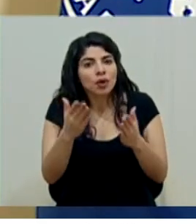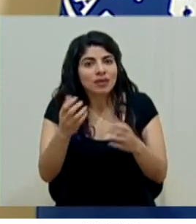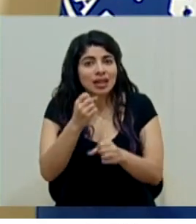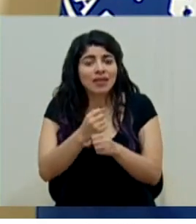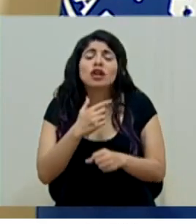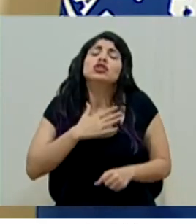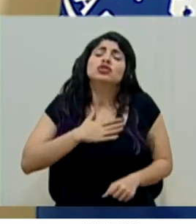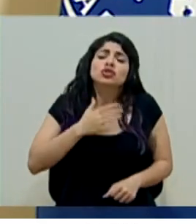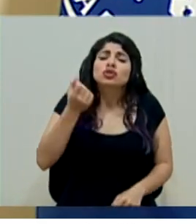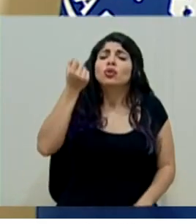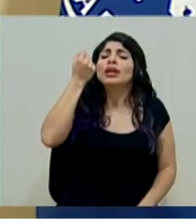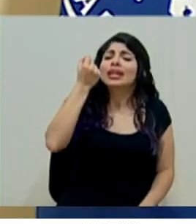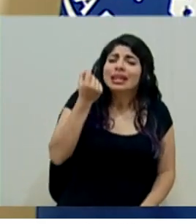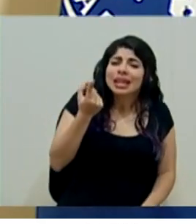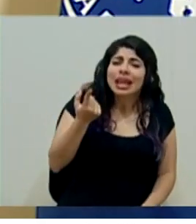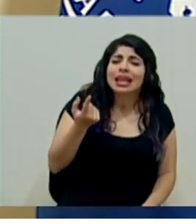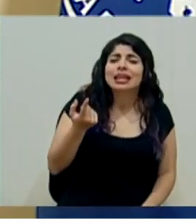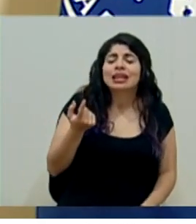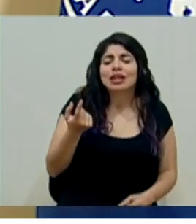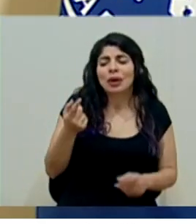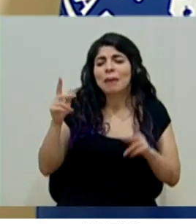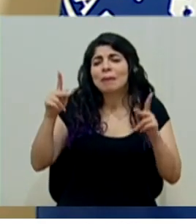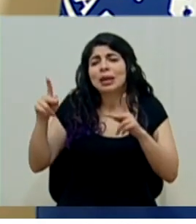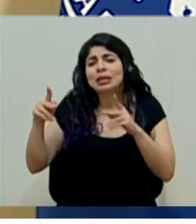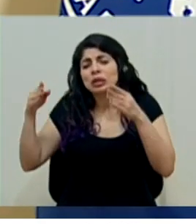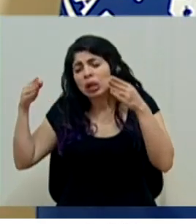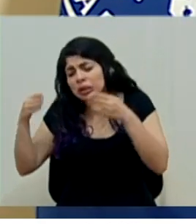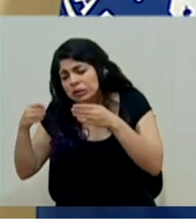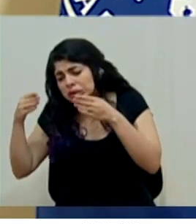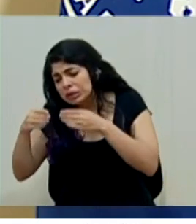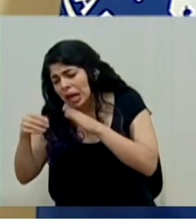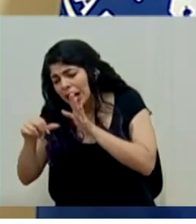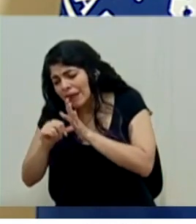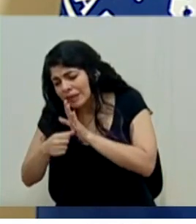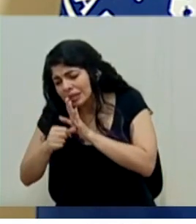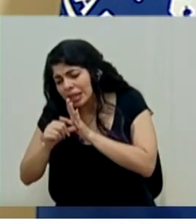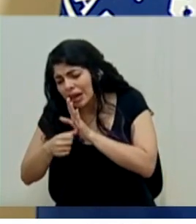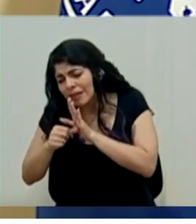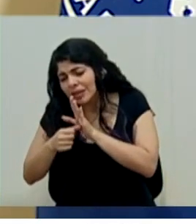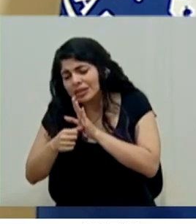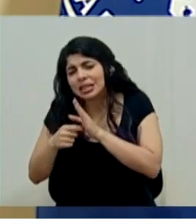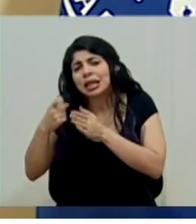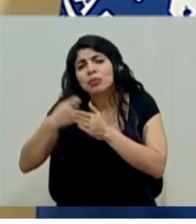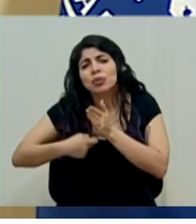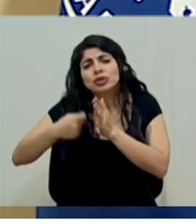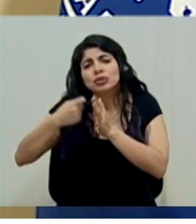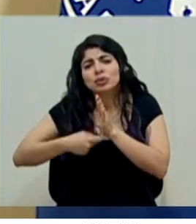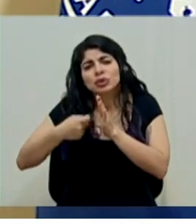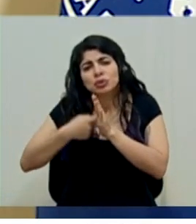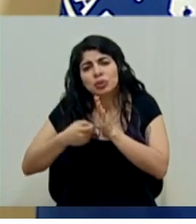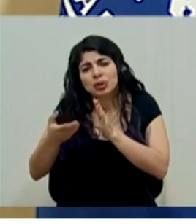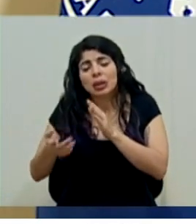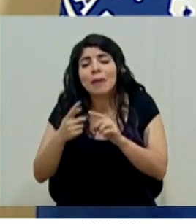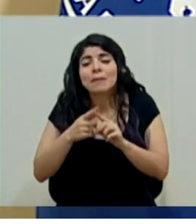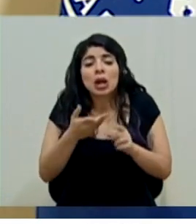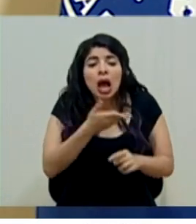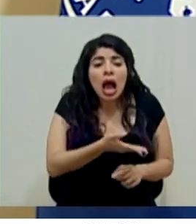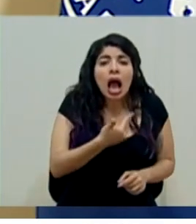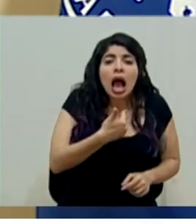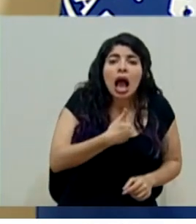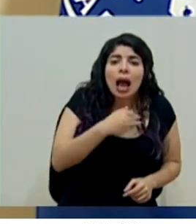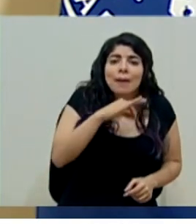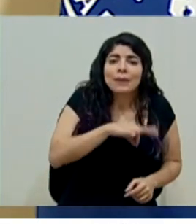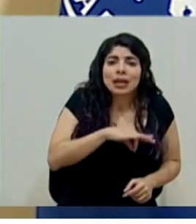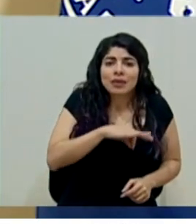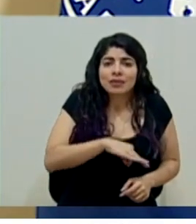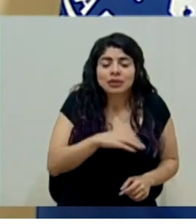Yo entiendo que el énfasis ha estado en cosas que son de la parte tributaria. Aquí hay un beneficio directo